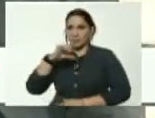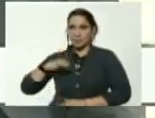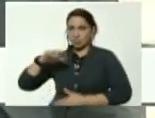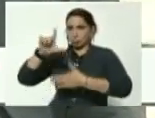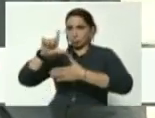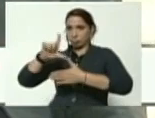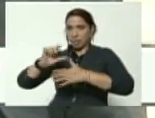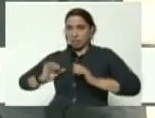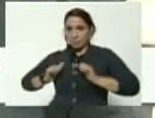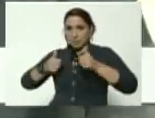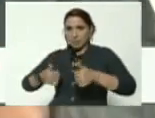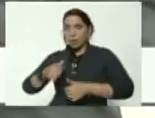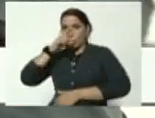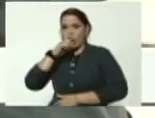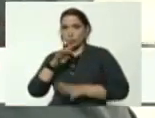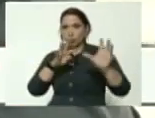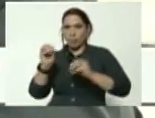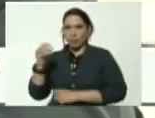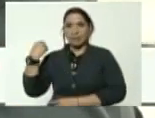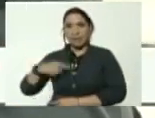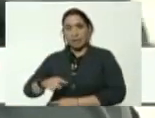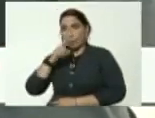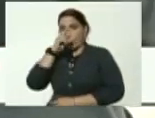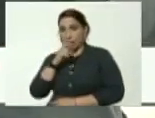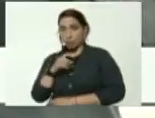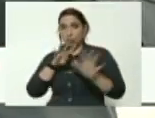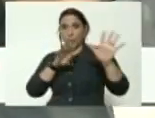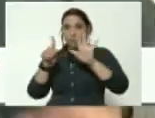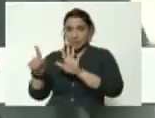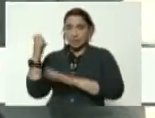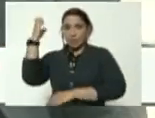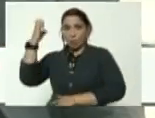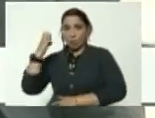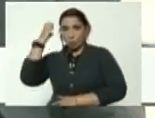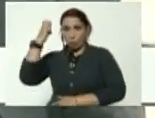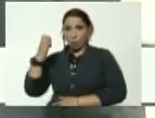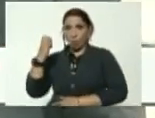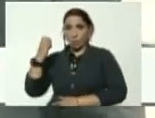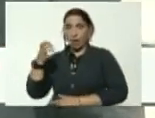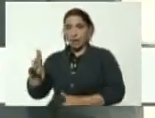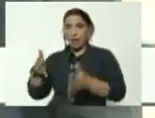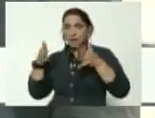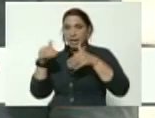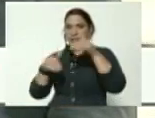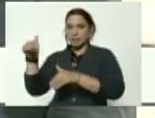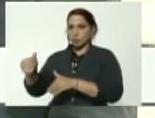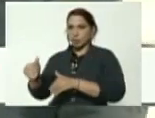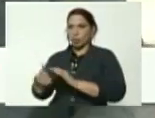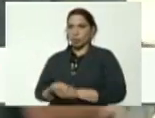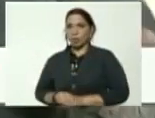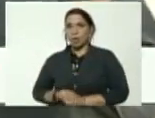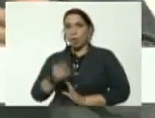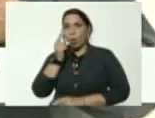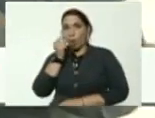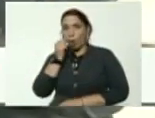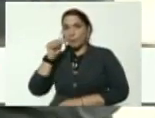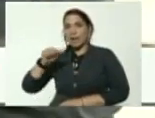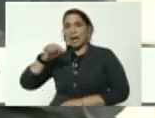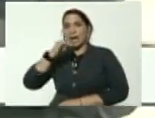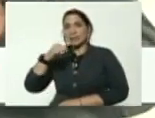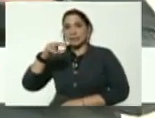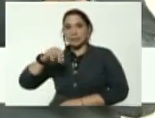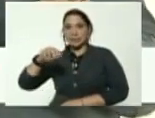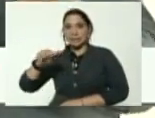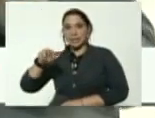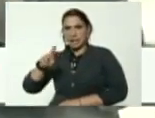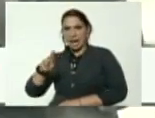de los 90. Tenemos que en el año 96 en Europa ganan las elecciones José María Aznar, y José María Aznar tiene un